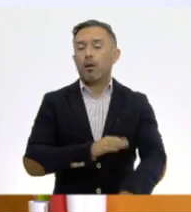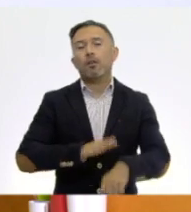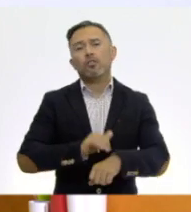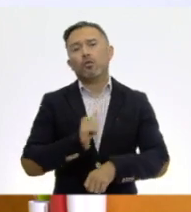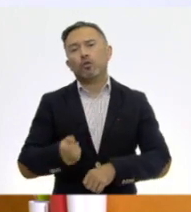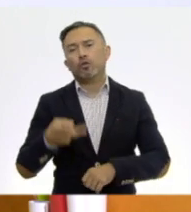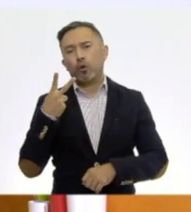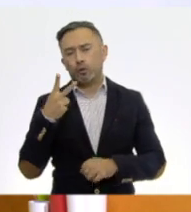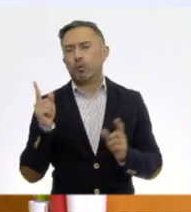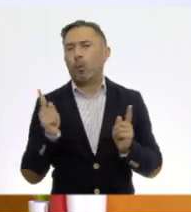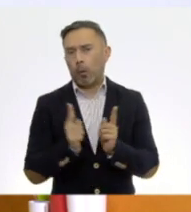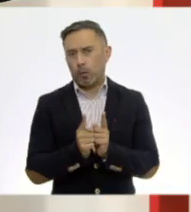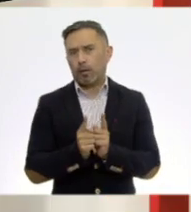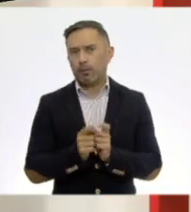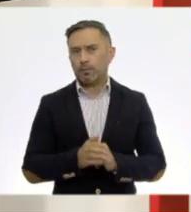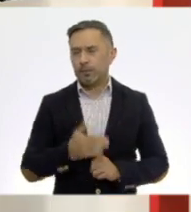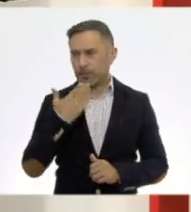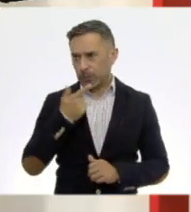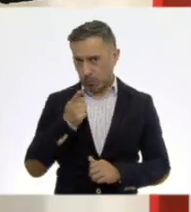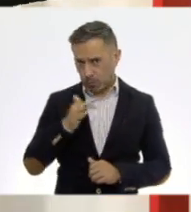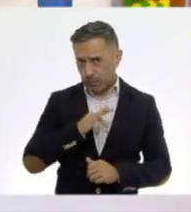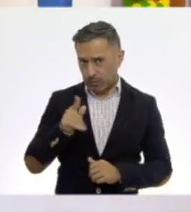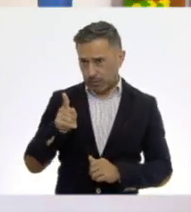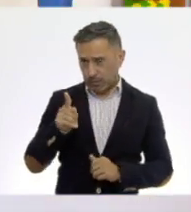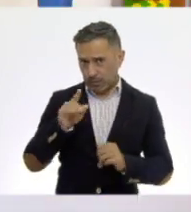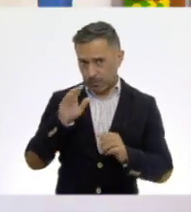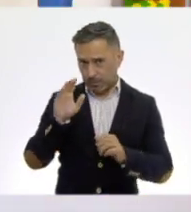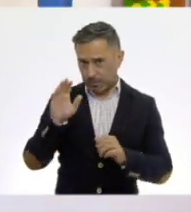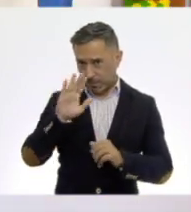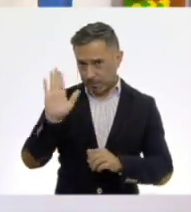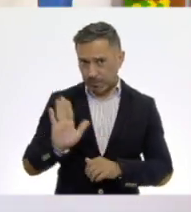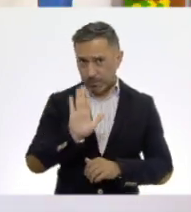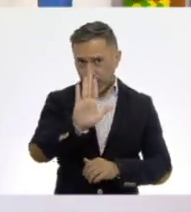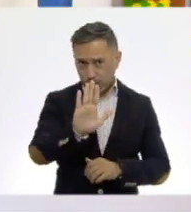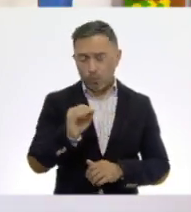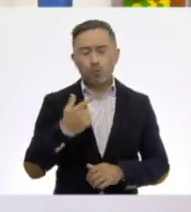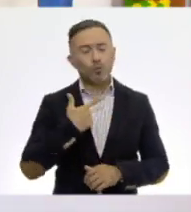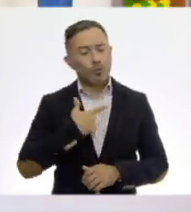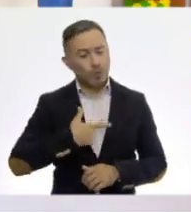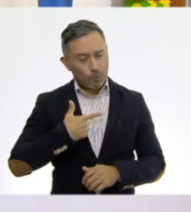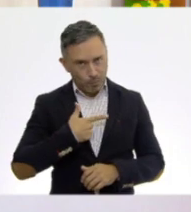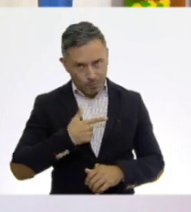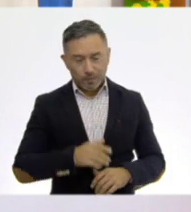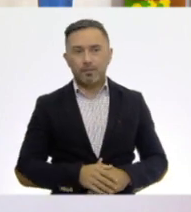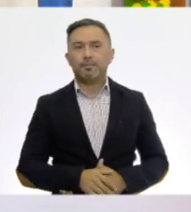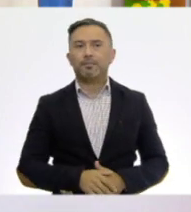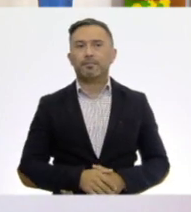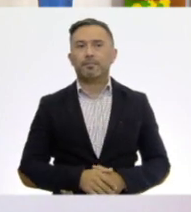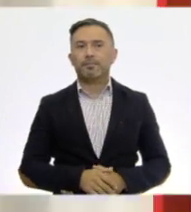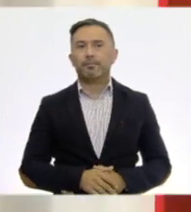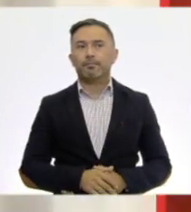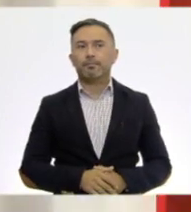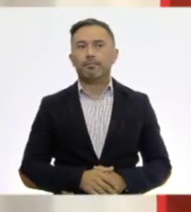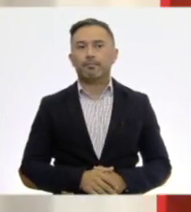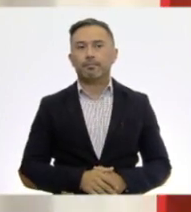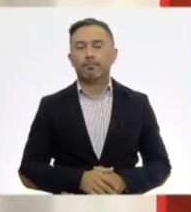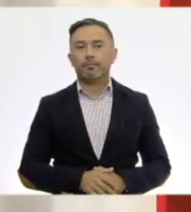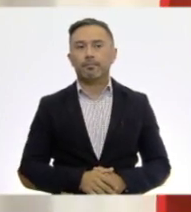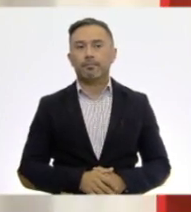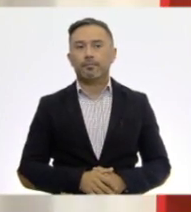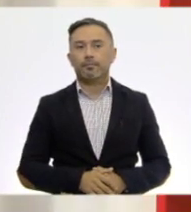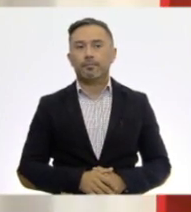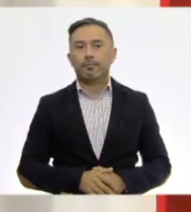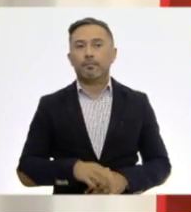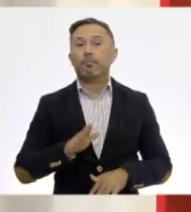longitudes más cortas. ¿Puedes pegarlo en el pizarrón abajo? Con mucho gusto, claro. Y vamos a...